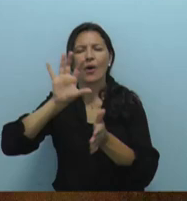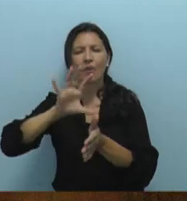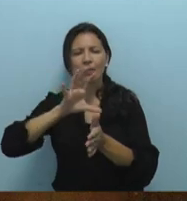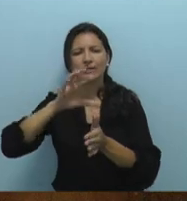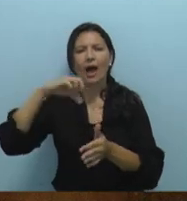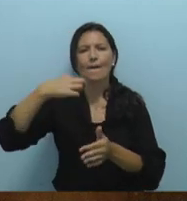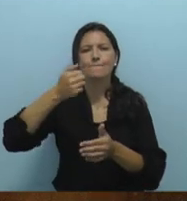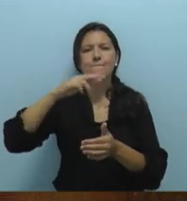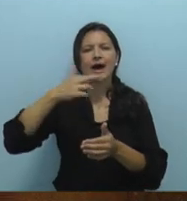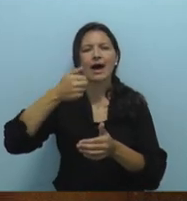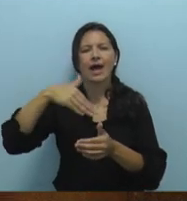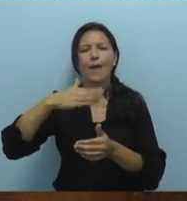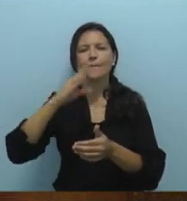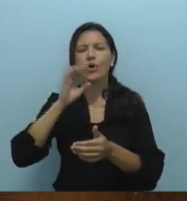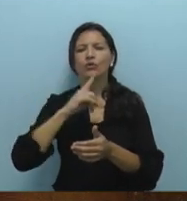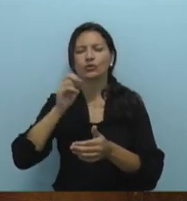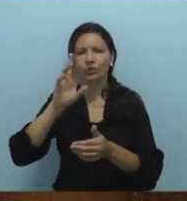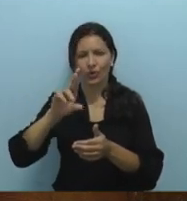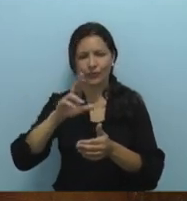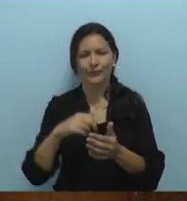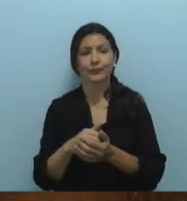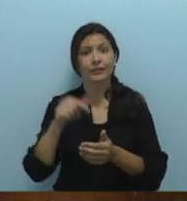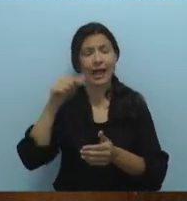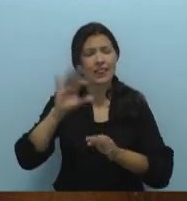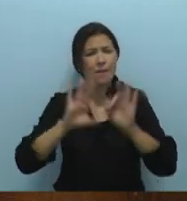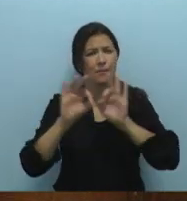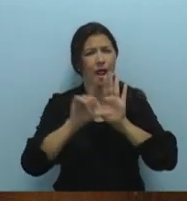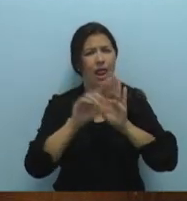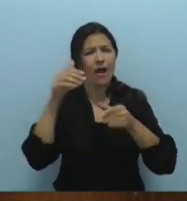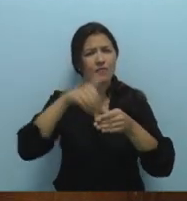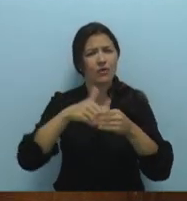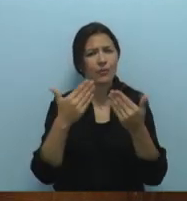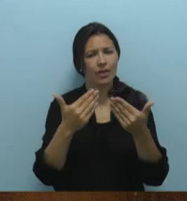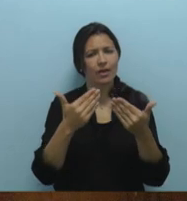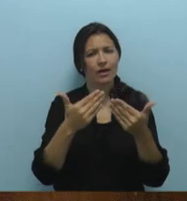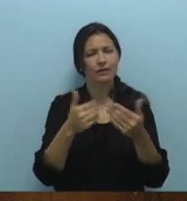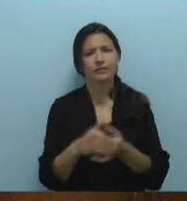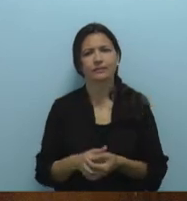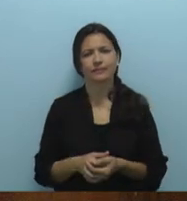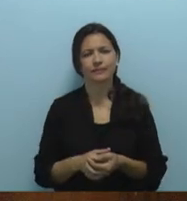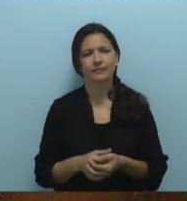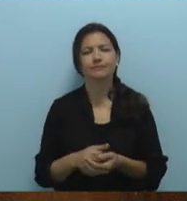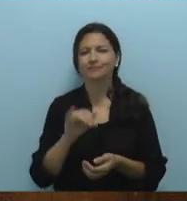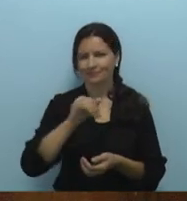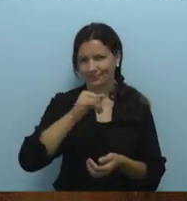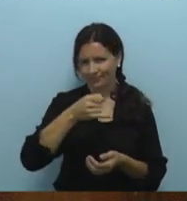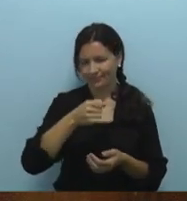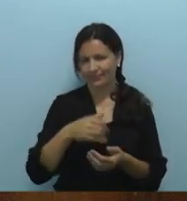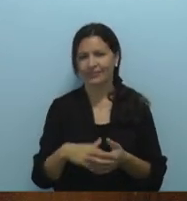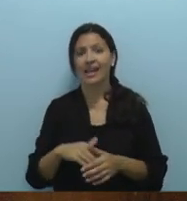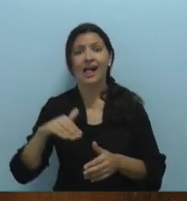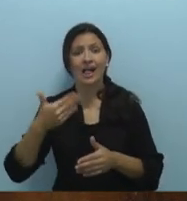Muy bien, vamos a poner en consideración el tratamiento sobre tablas del expediente. Aprobado.